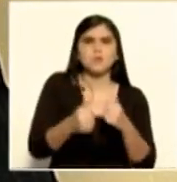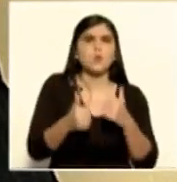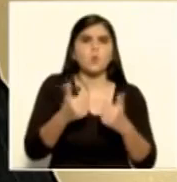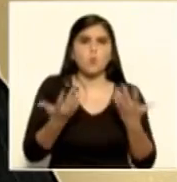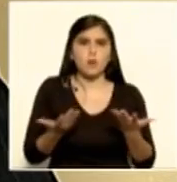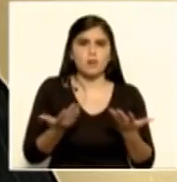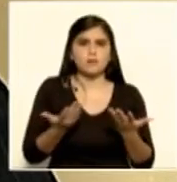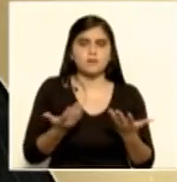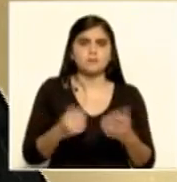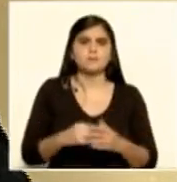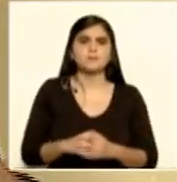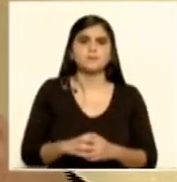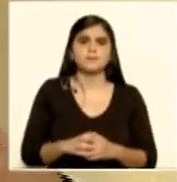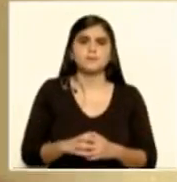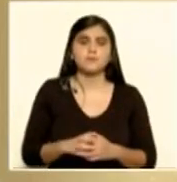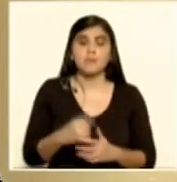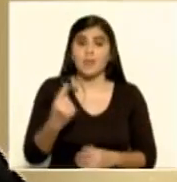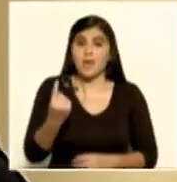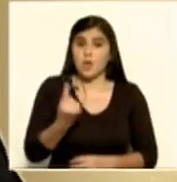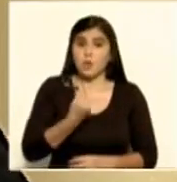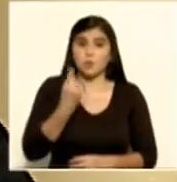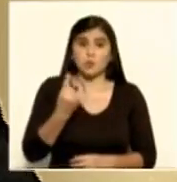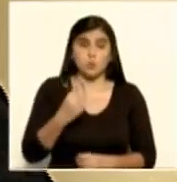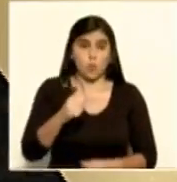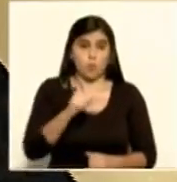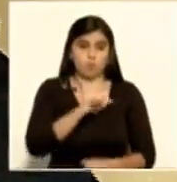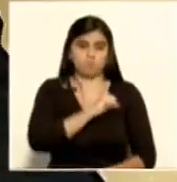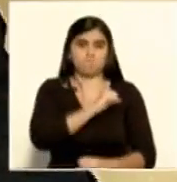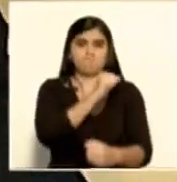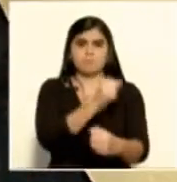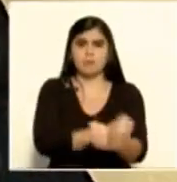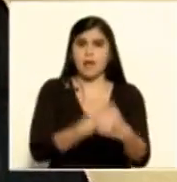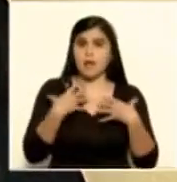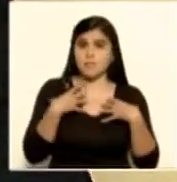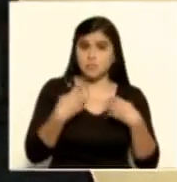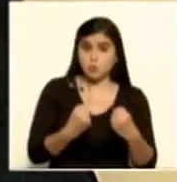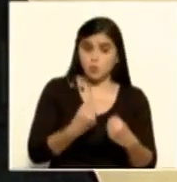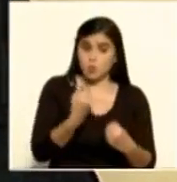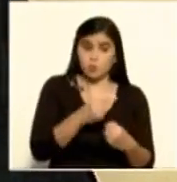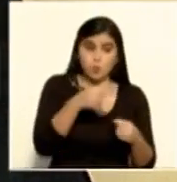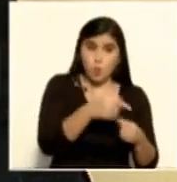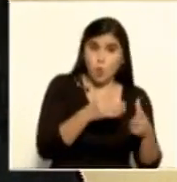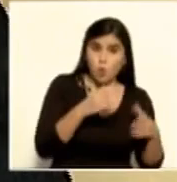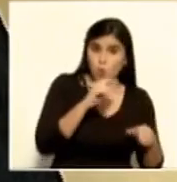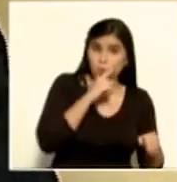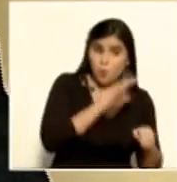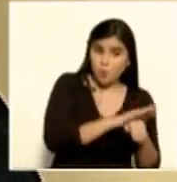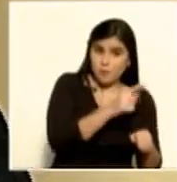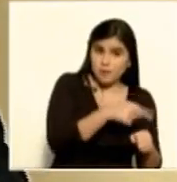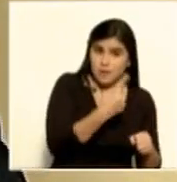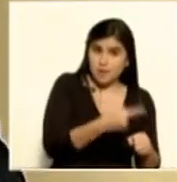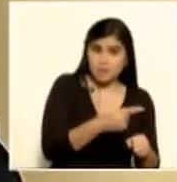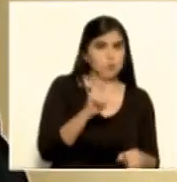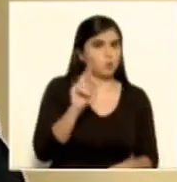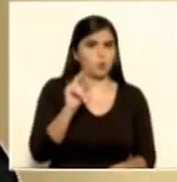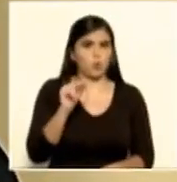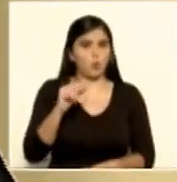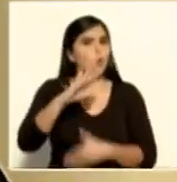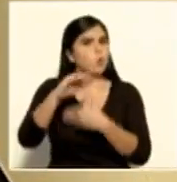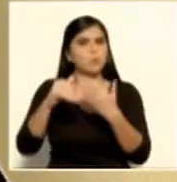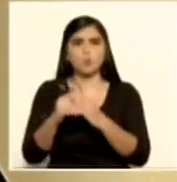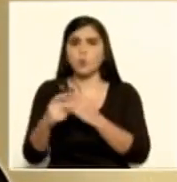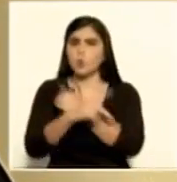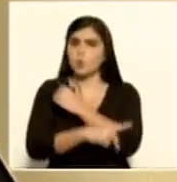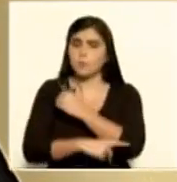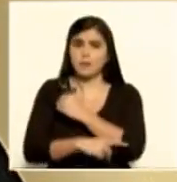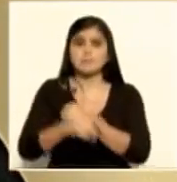cumplir. No solo las autoridades de salud, sino que todo el país. Hay una misión que cumplir y tenemos